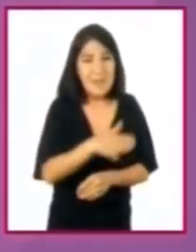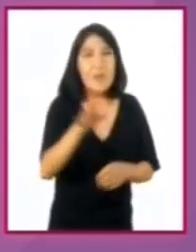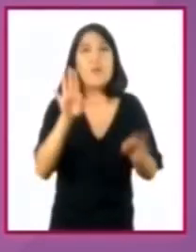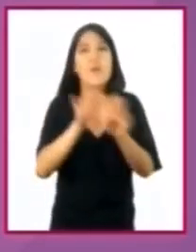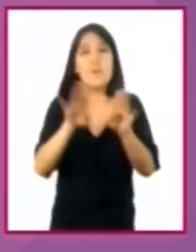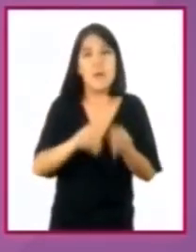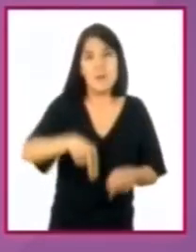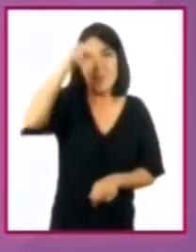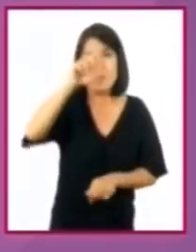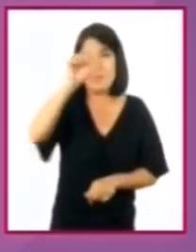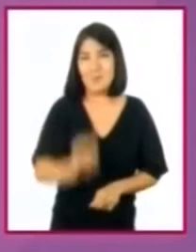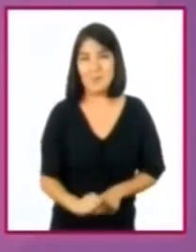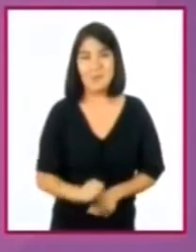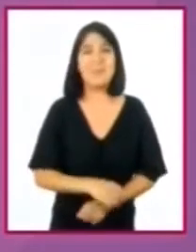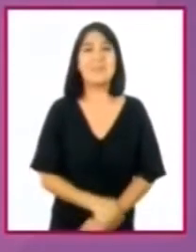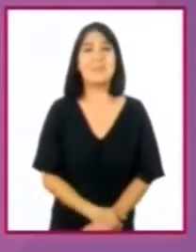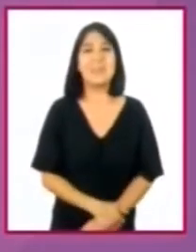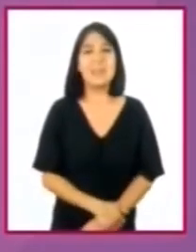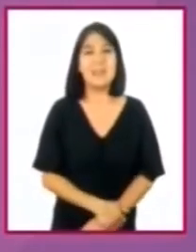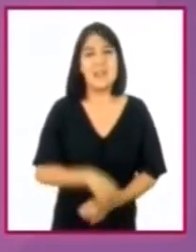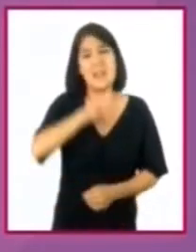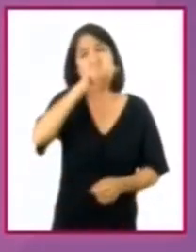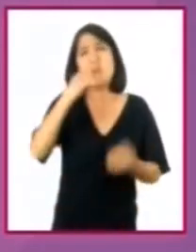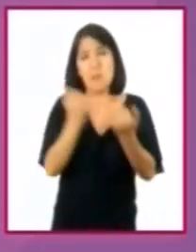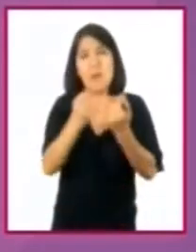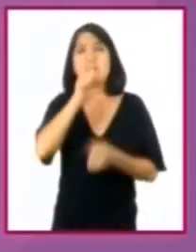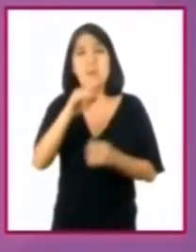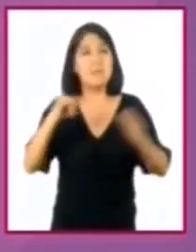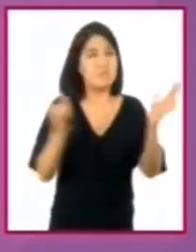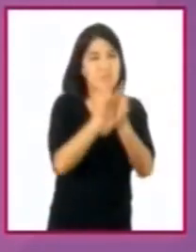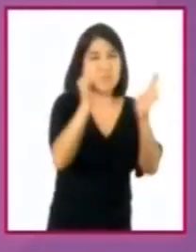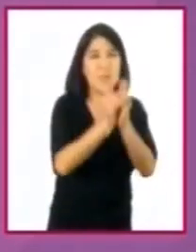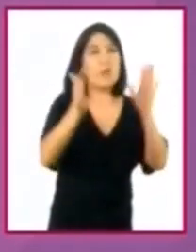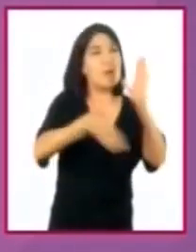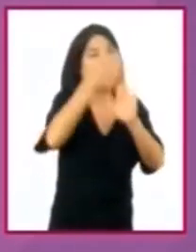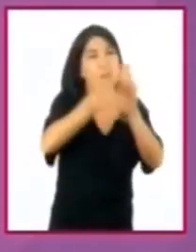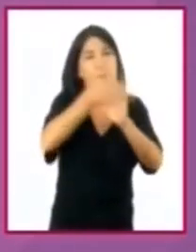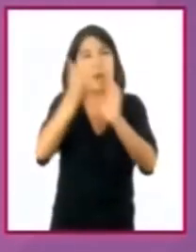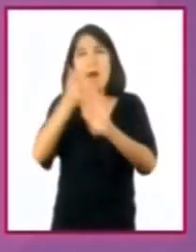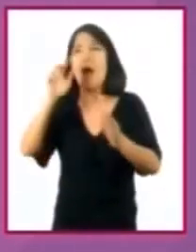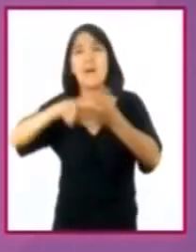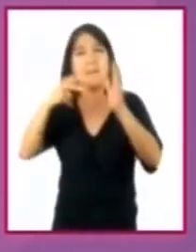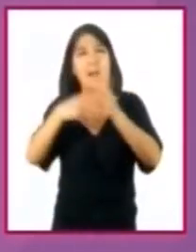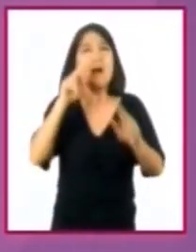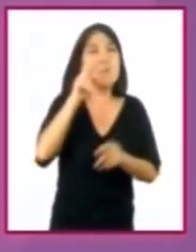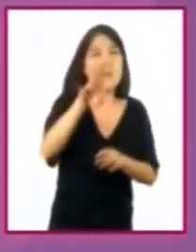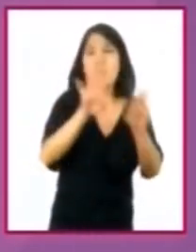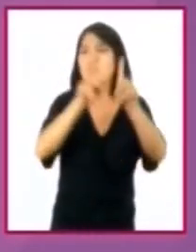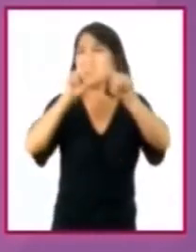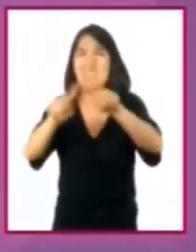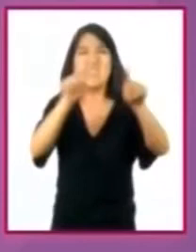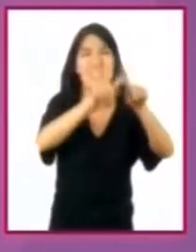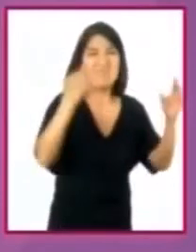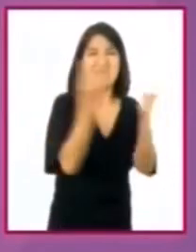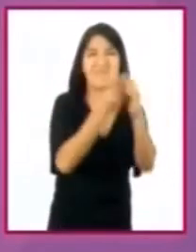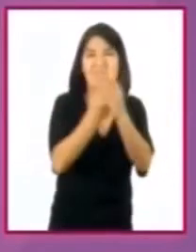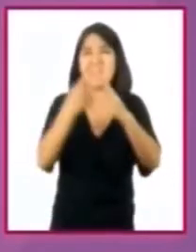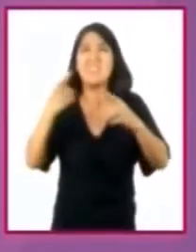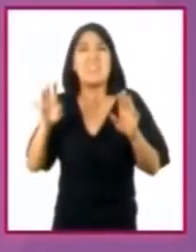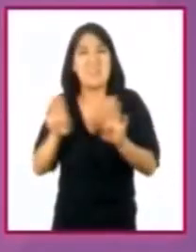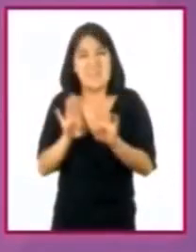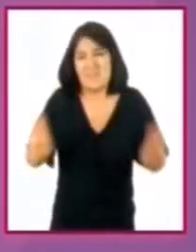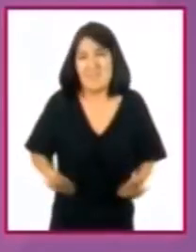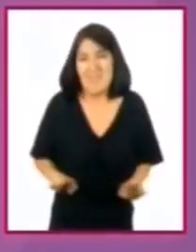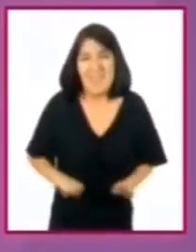sur. Los restos de algunas estructuras nos muestran las diferencias sociales que existían. En los palacios, por